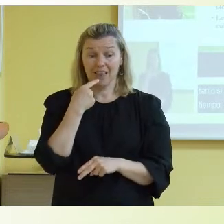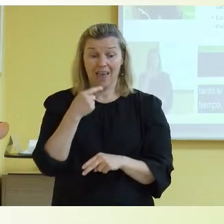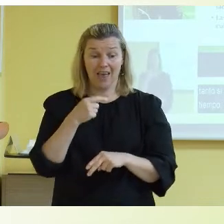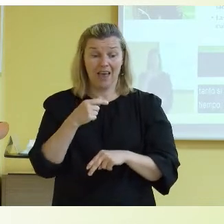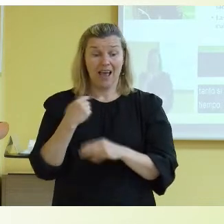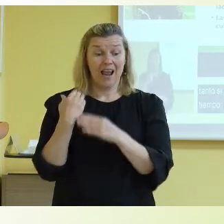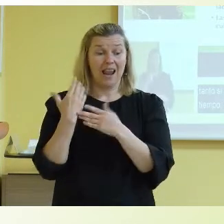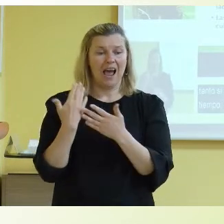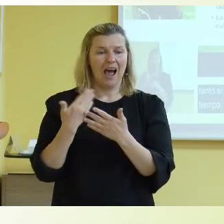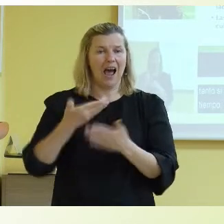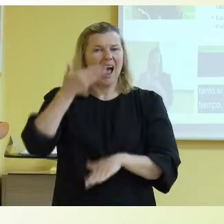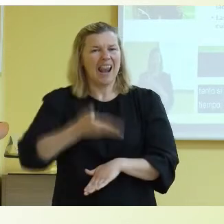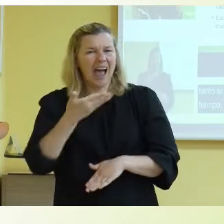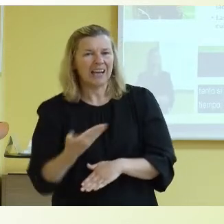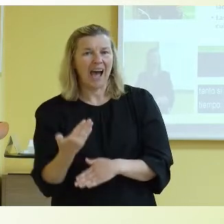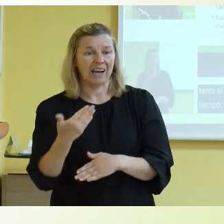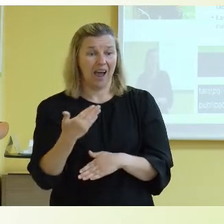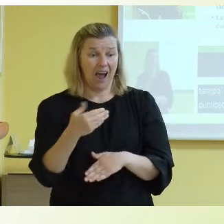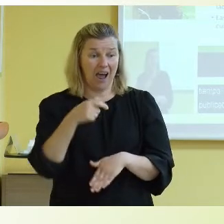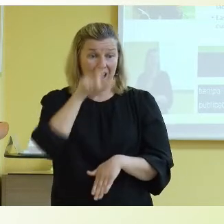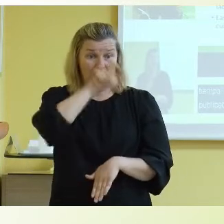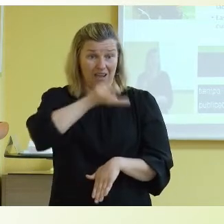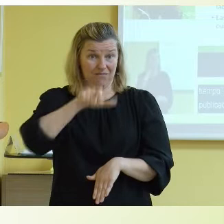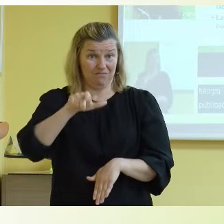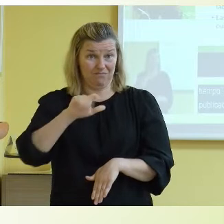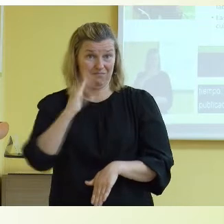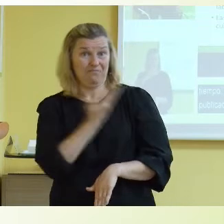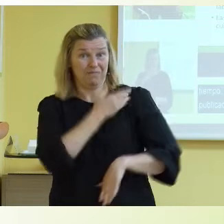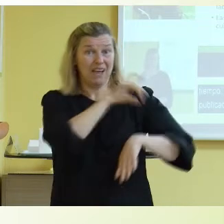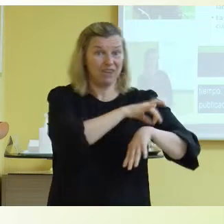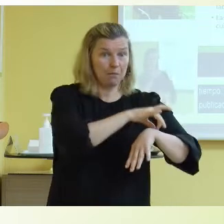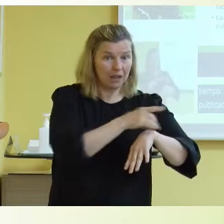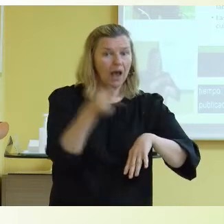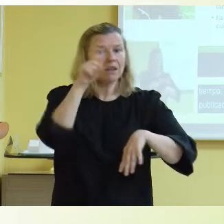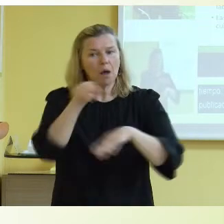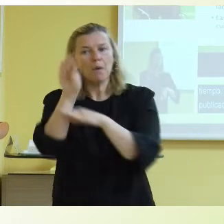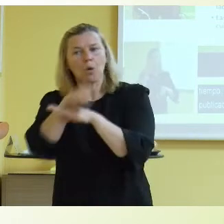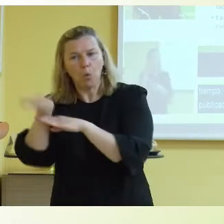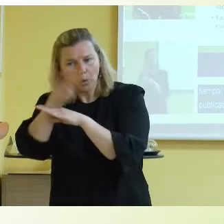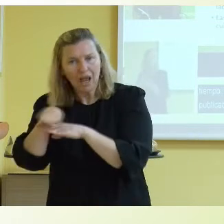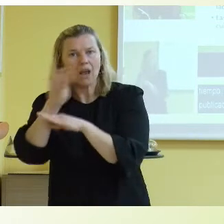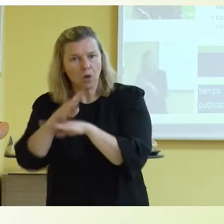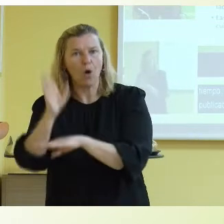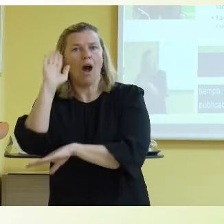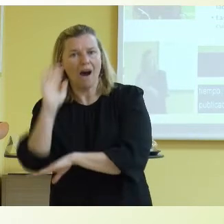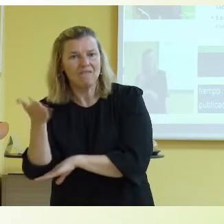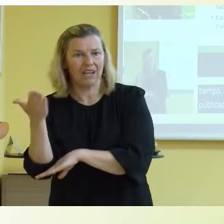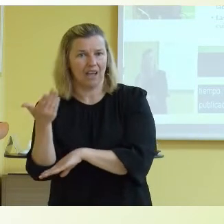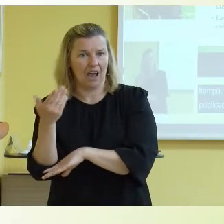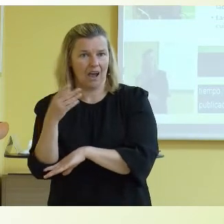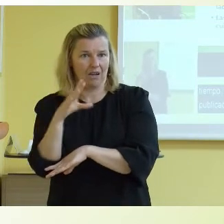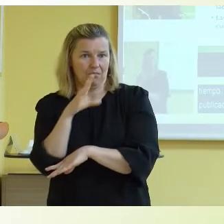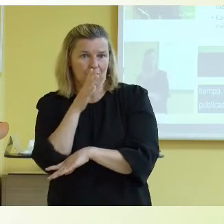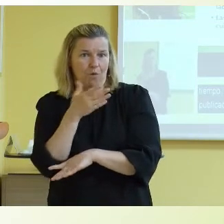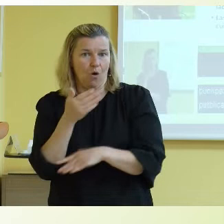enfermedad de la persona afecta, sino también del cuidador, utilizando cuestionarios adecuados. Y bueno, veíamos que la